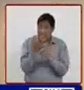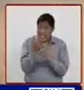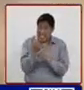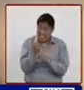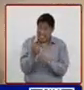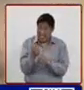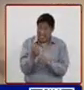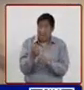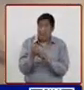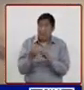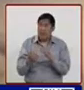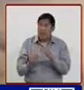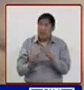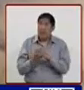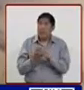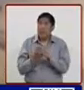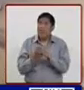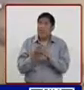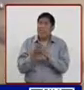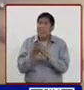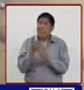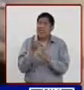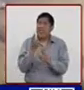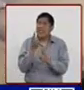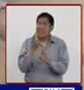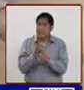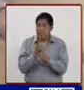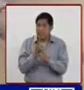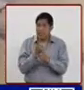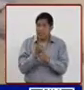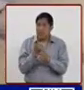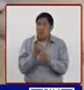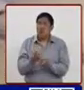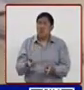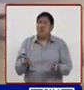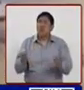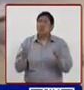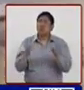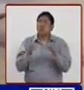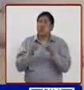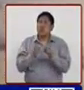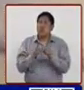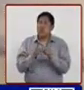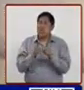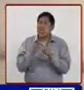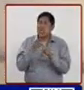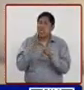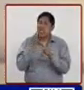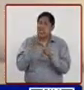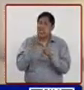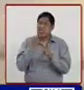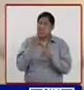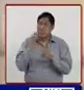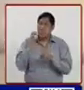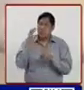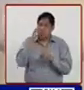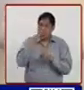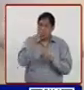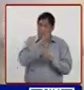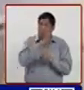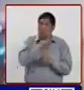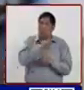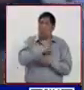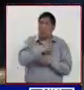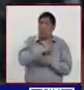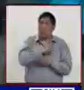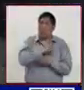FELCE aparece en este preciso instante. Así ¿cuándo? El aprendido nos dicen que ya era buscado por la policía boliviana. Ah,